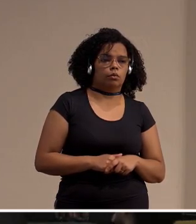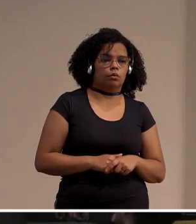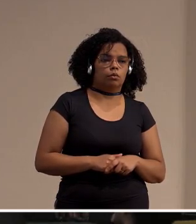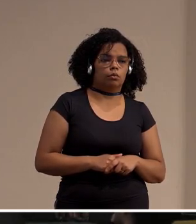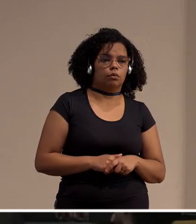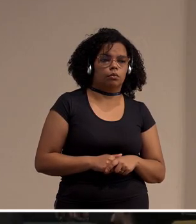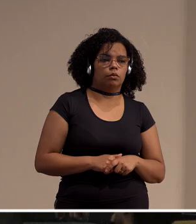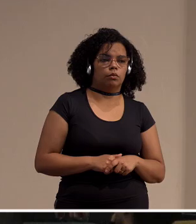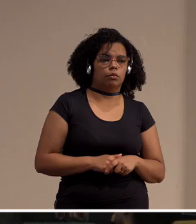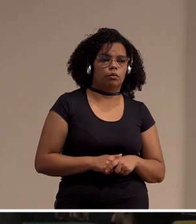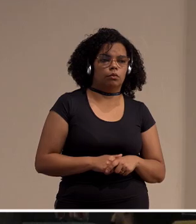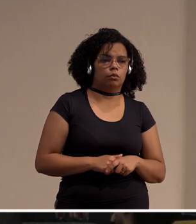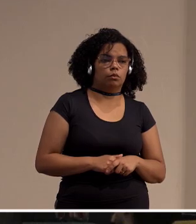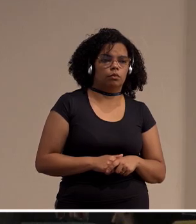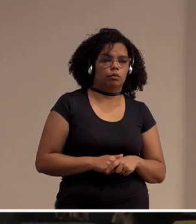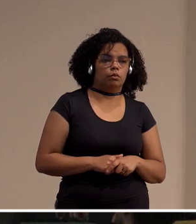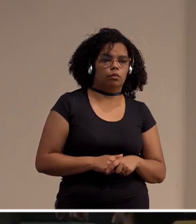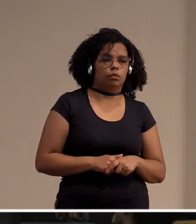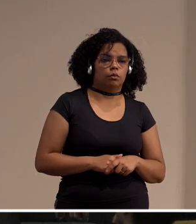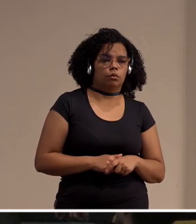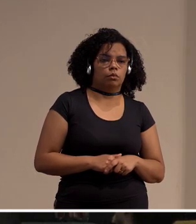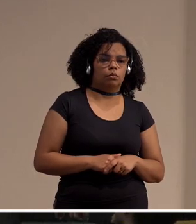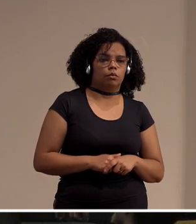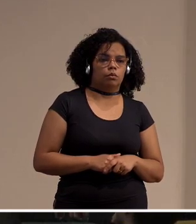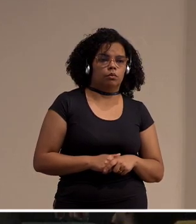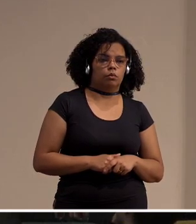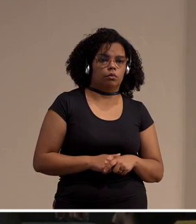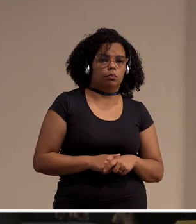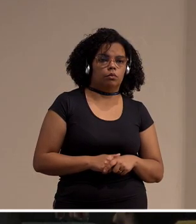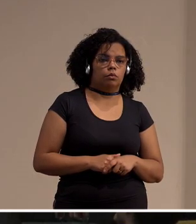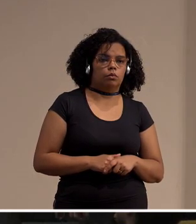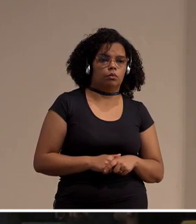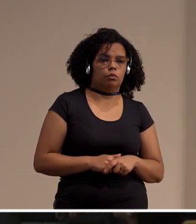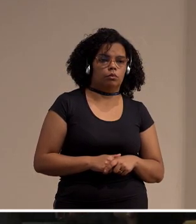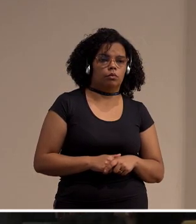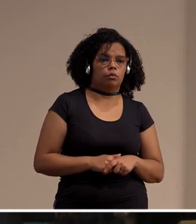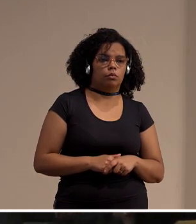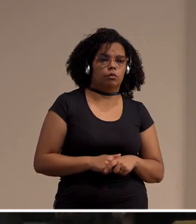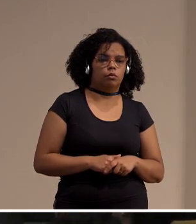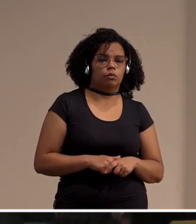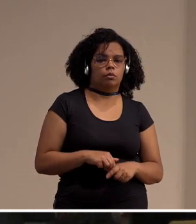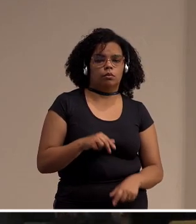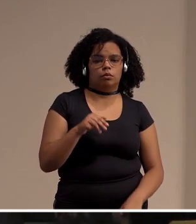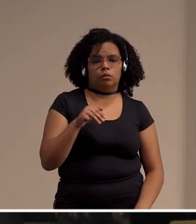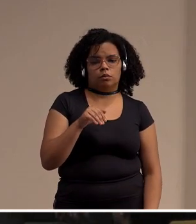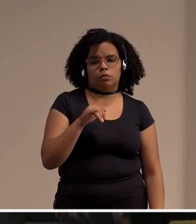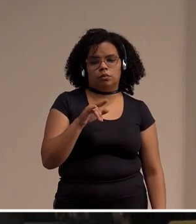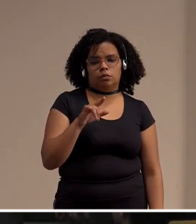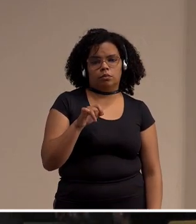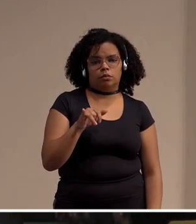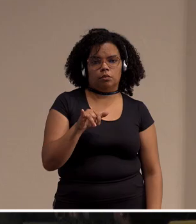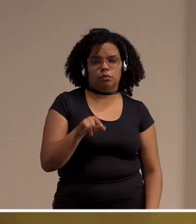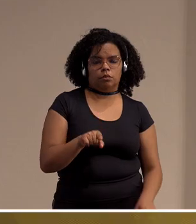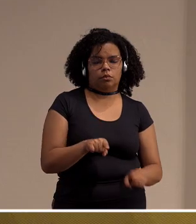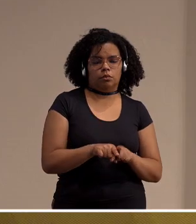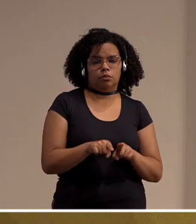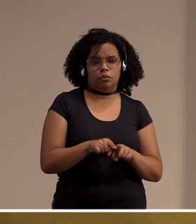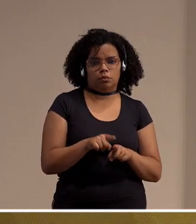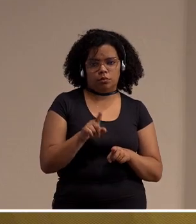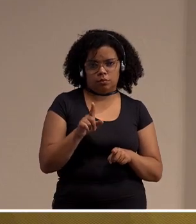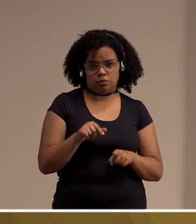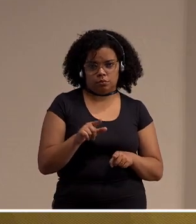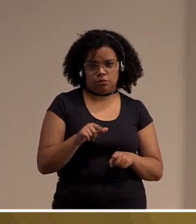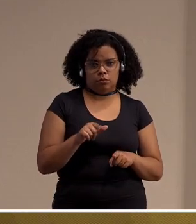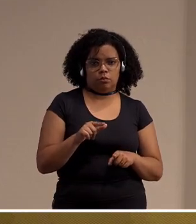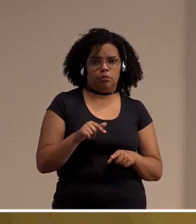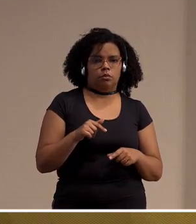obra? Sí, sí, Milei también es un especulador, él es una persona muy teórica, siempre está hablando de teoría, él nunca